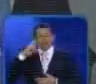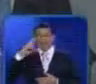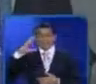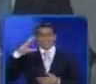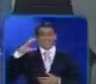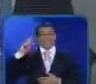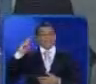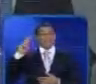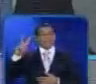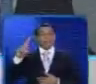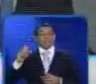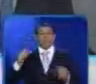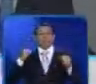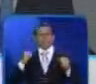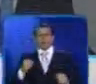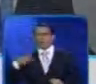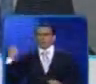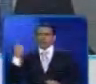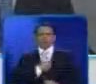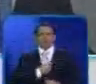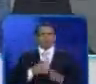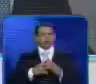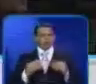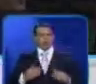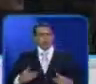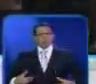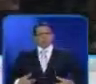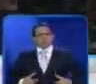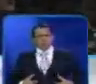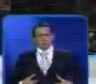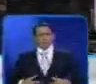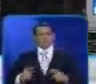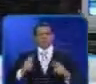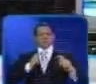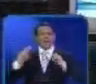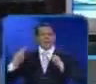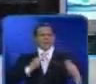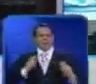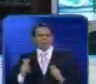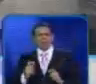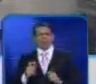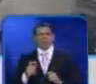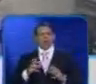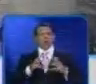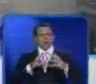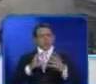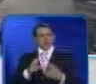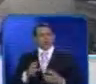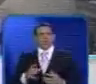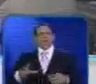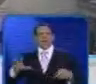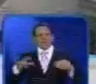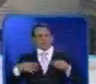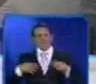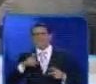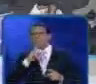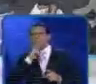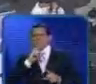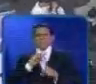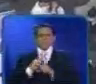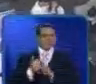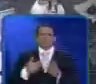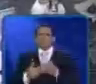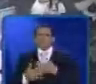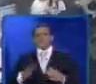una empresa de innovadores, una empresa de talento, una empresa de luchadores. Aceptamos las crisis y las